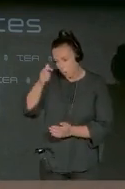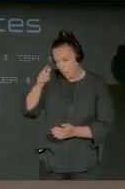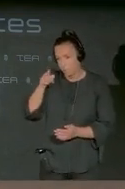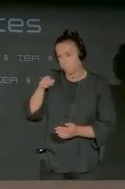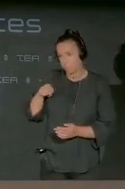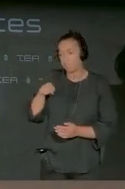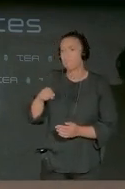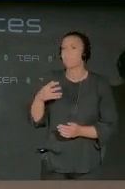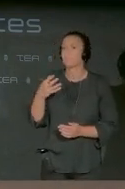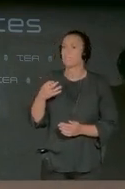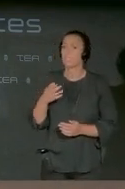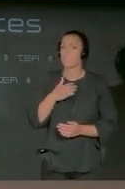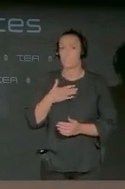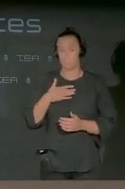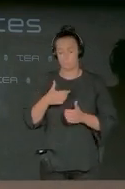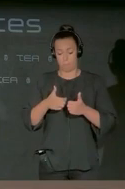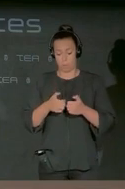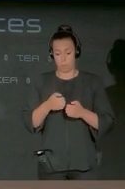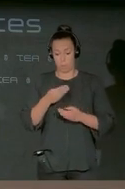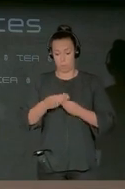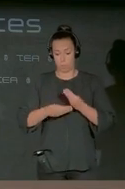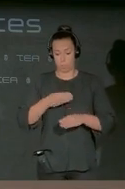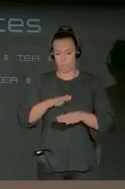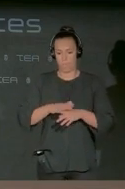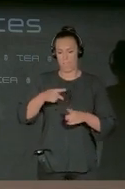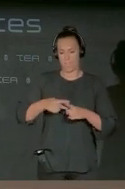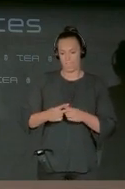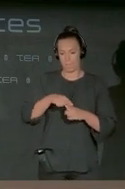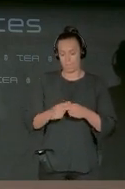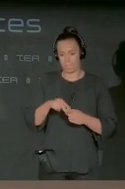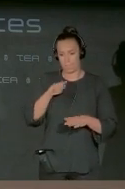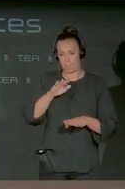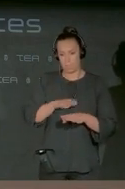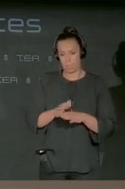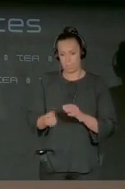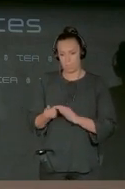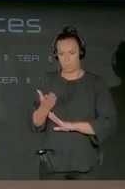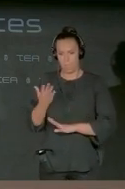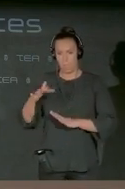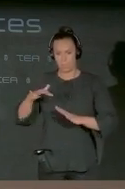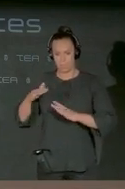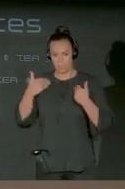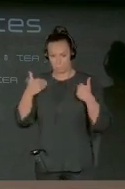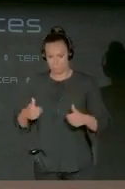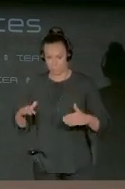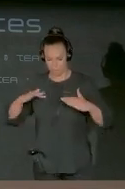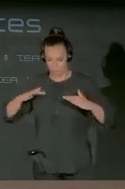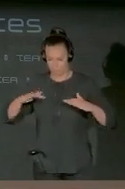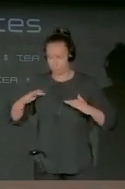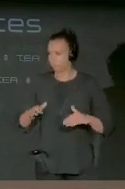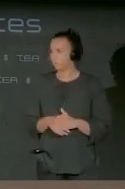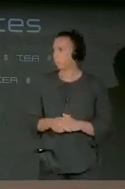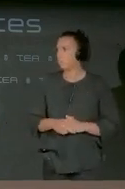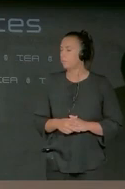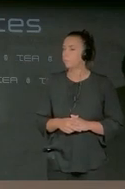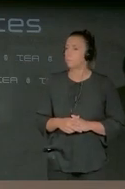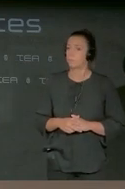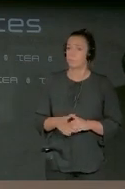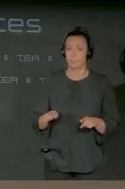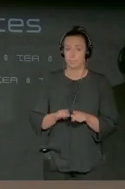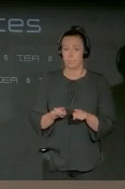se utilicen como herramientas para fomentar la actividad física. De la misma forma que se ha reconocido la importancia de promover